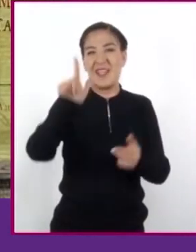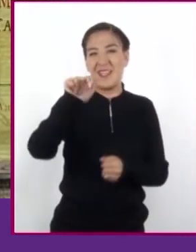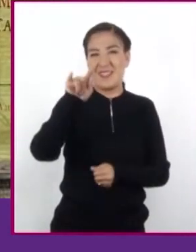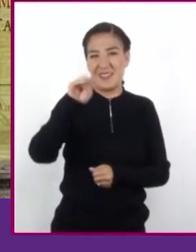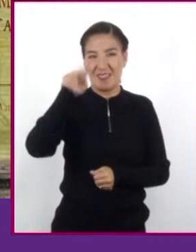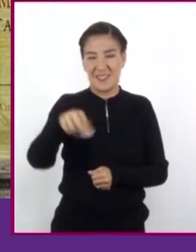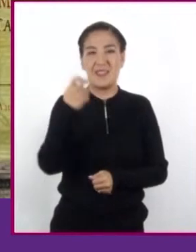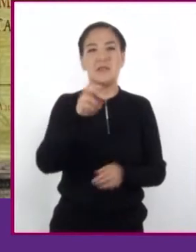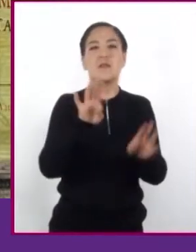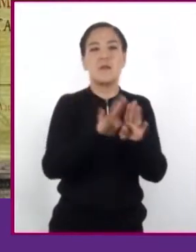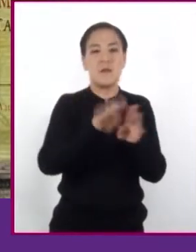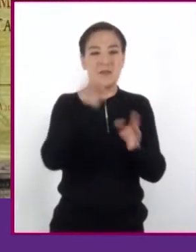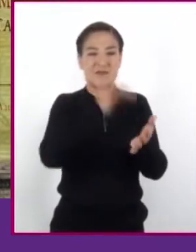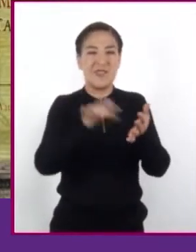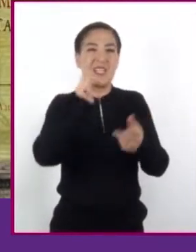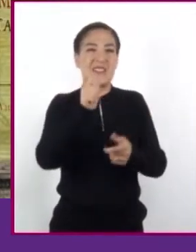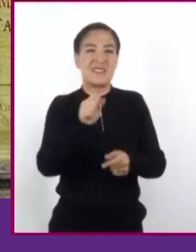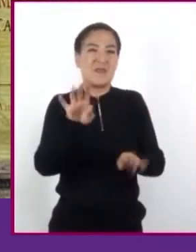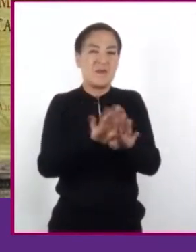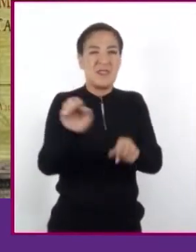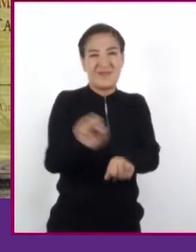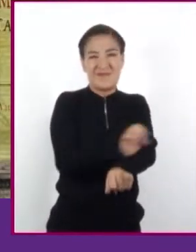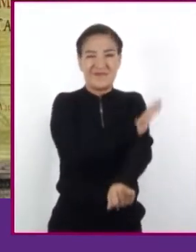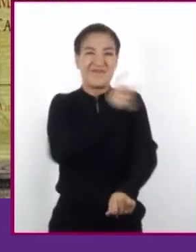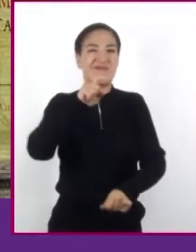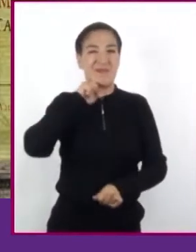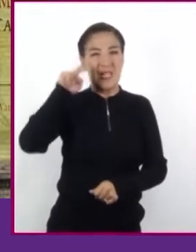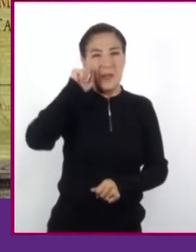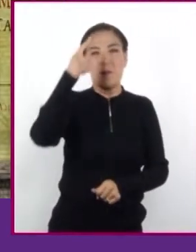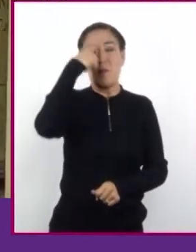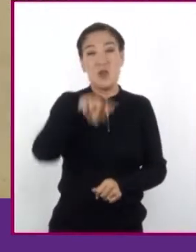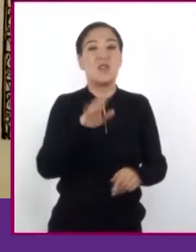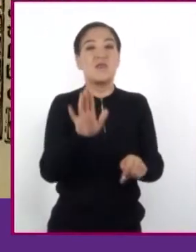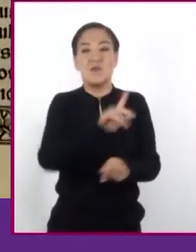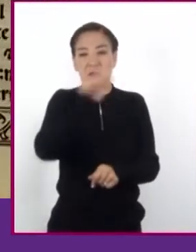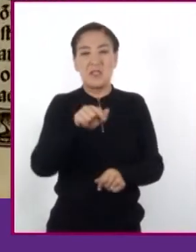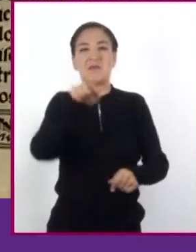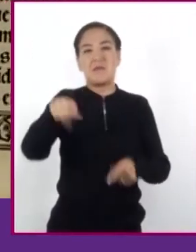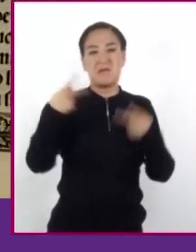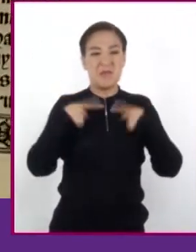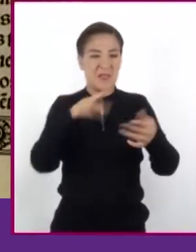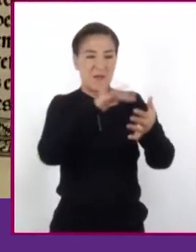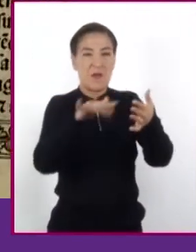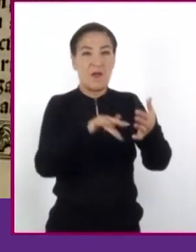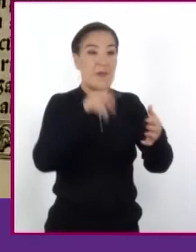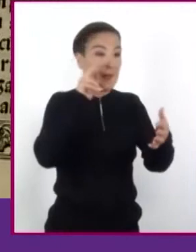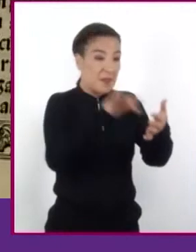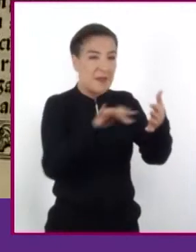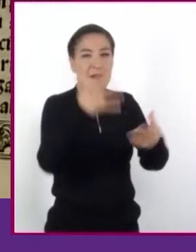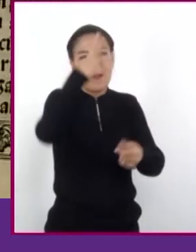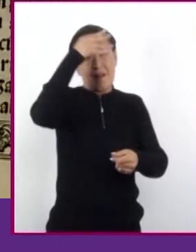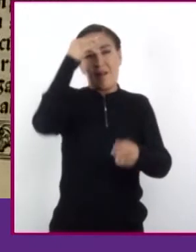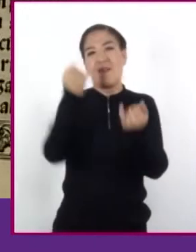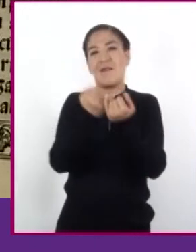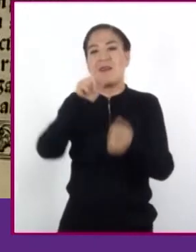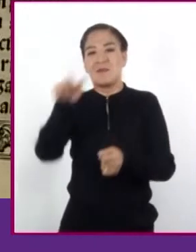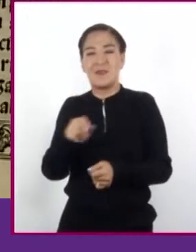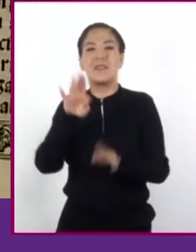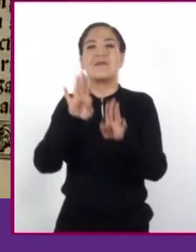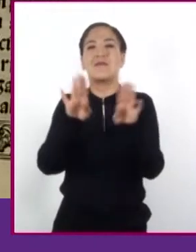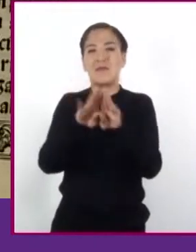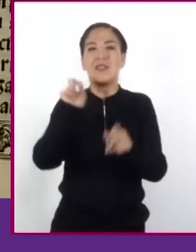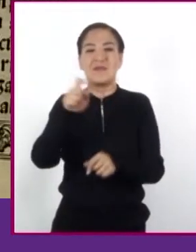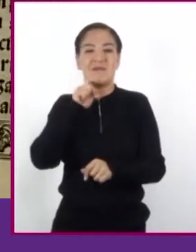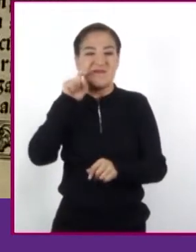y la literatura erótica se persiguieron sin éxito porque sus consumidores practicaban la lectura intensa y mantuvieron la circulación de